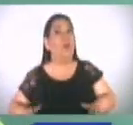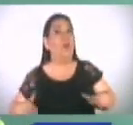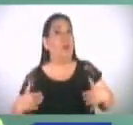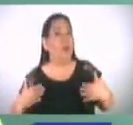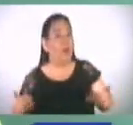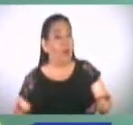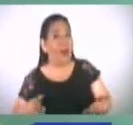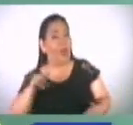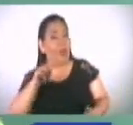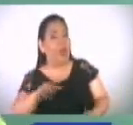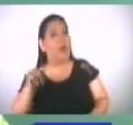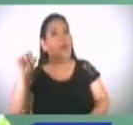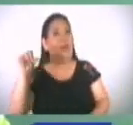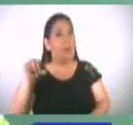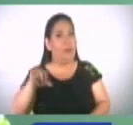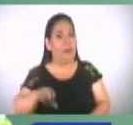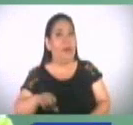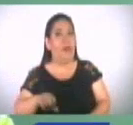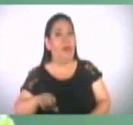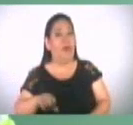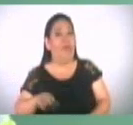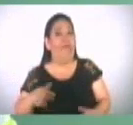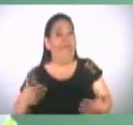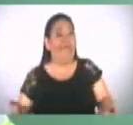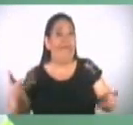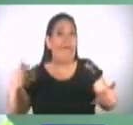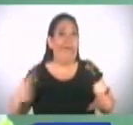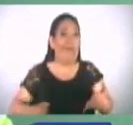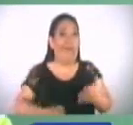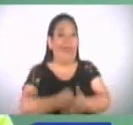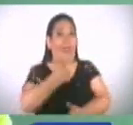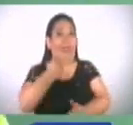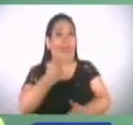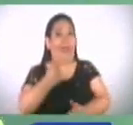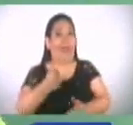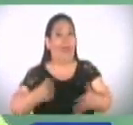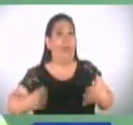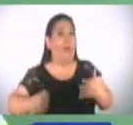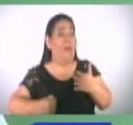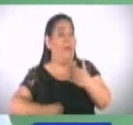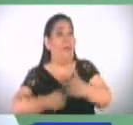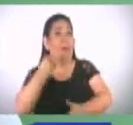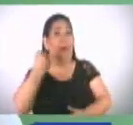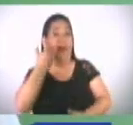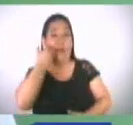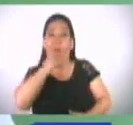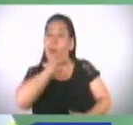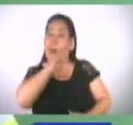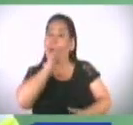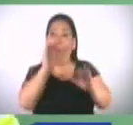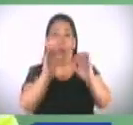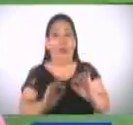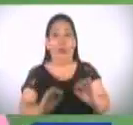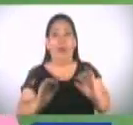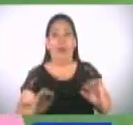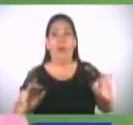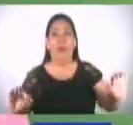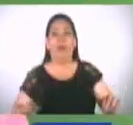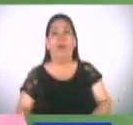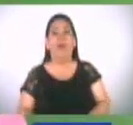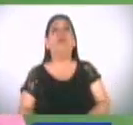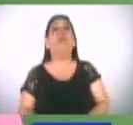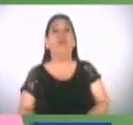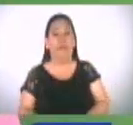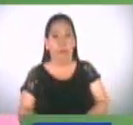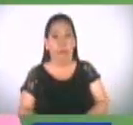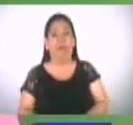es muy perjudicante, ¿verdad?, y es lamentable que esté golpeando más que todo a la niñez hoy en día. Sí,